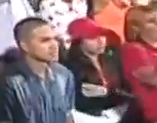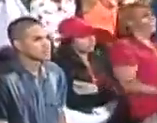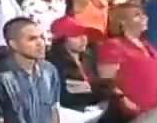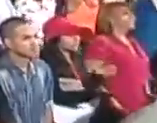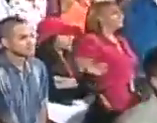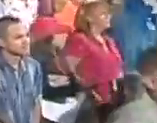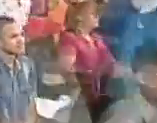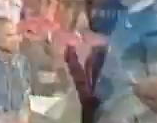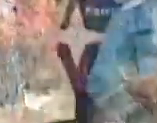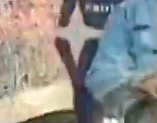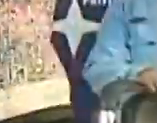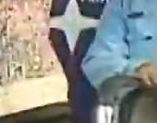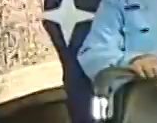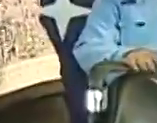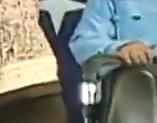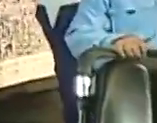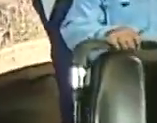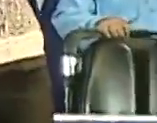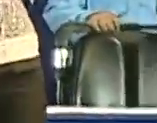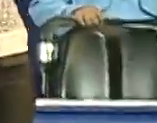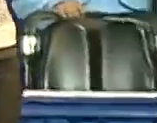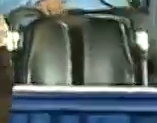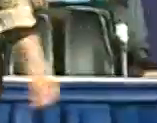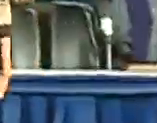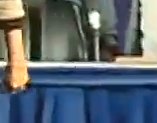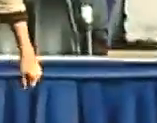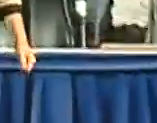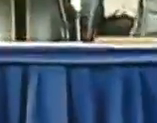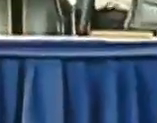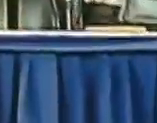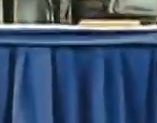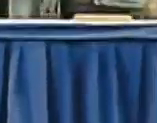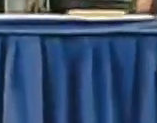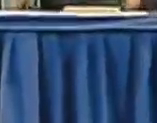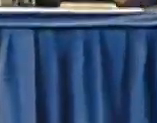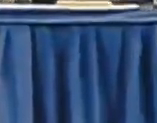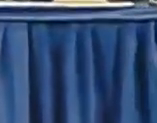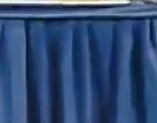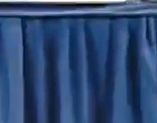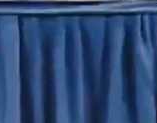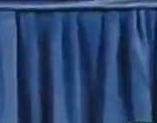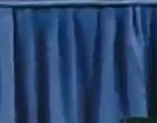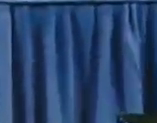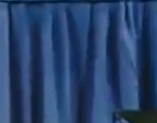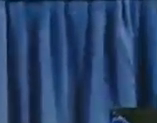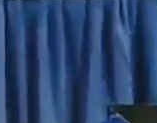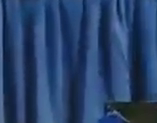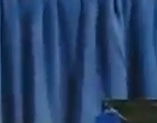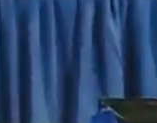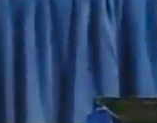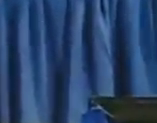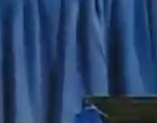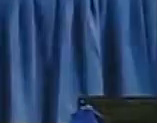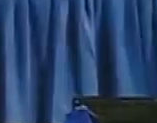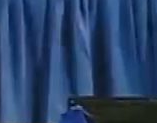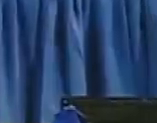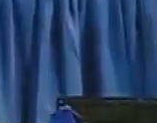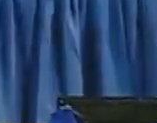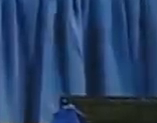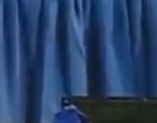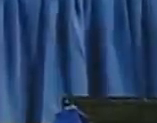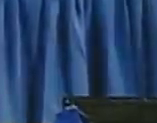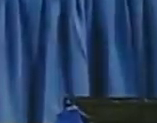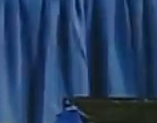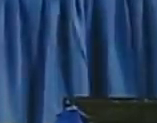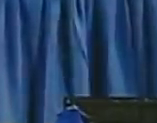los integrantes del partido Patria para Todos previo a las elecciones presidenciales del próximo 22 de abril.